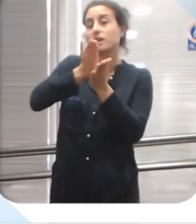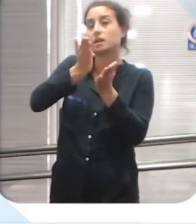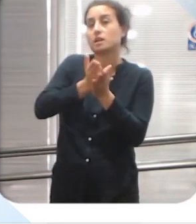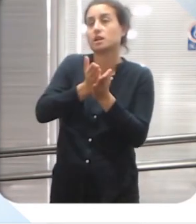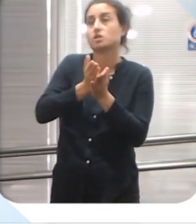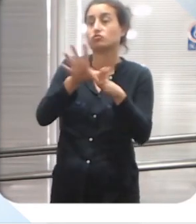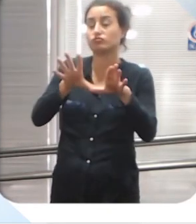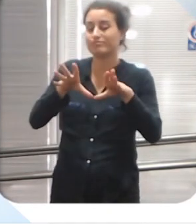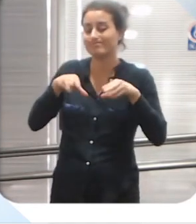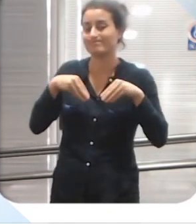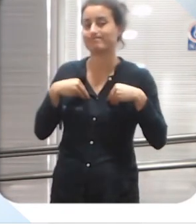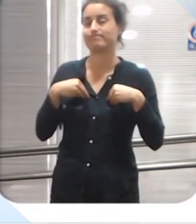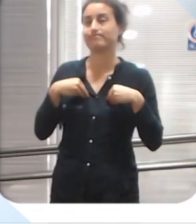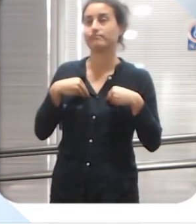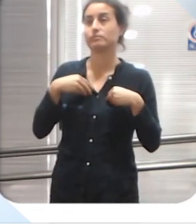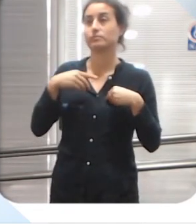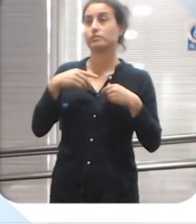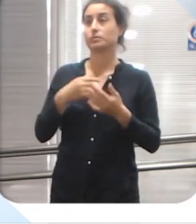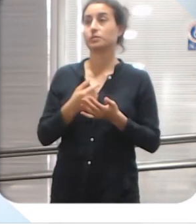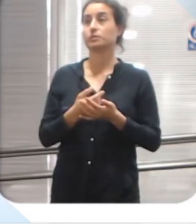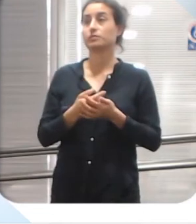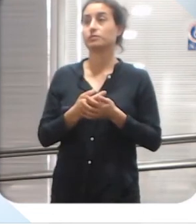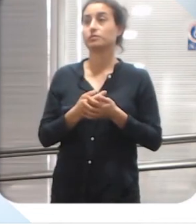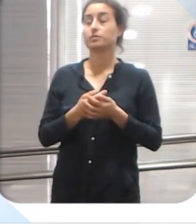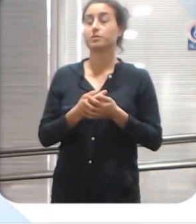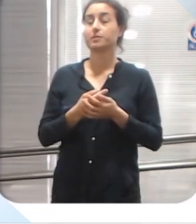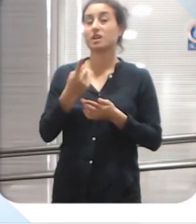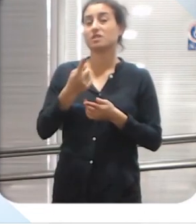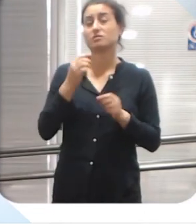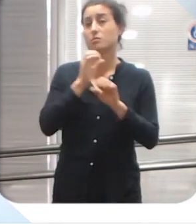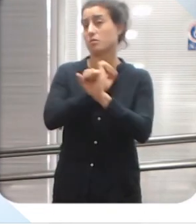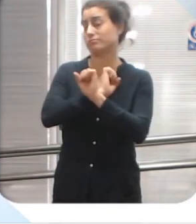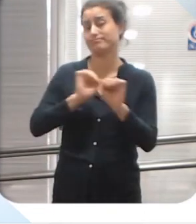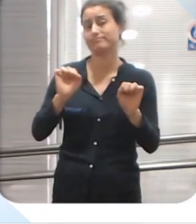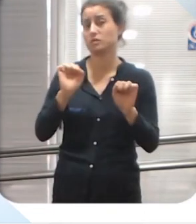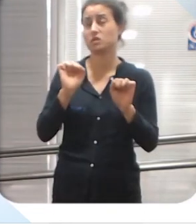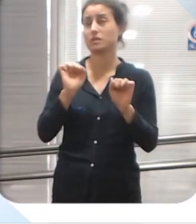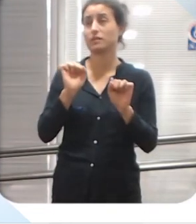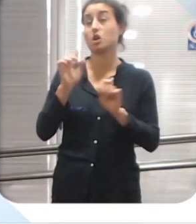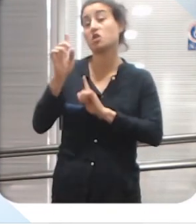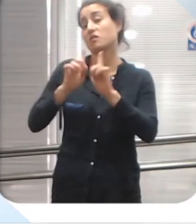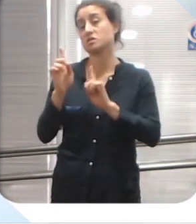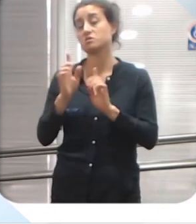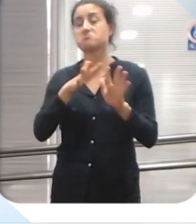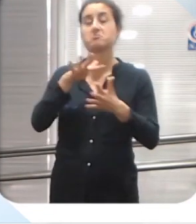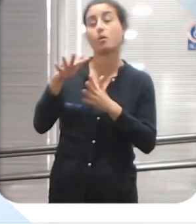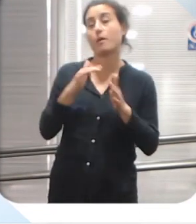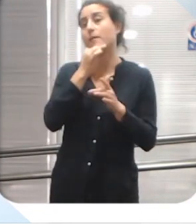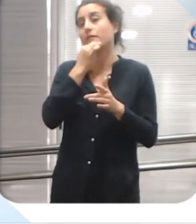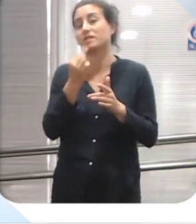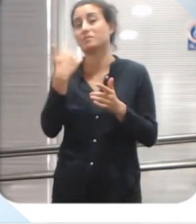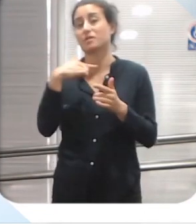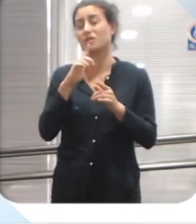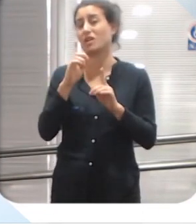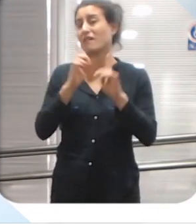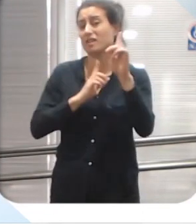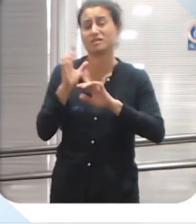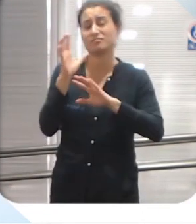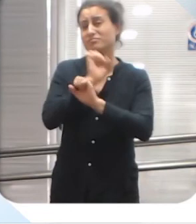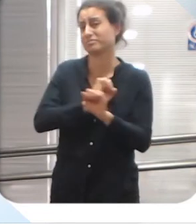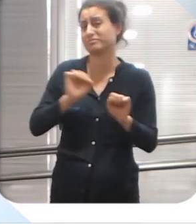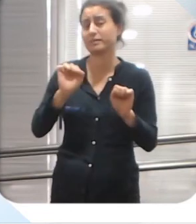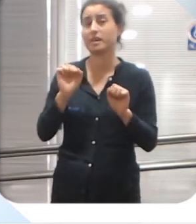el asumir es muchas veces imposible, otras veces es más o menos, pero muchas veces es